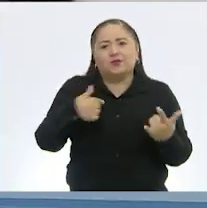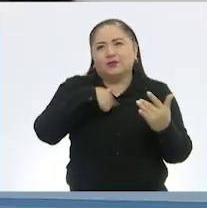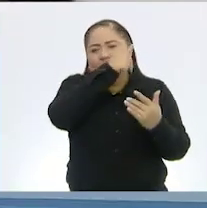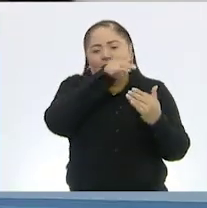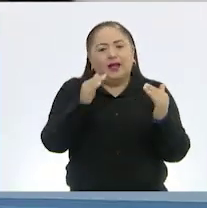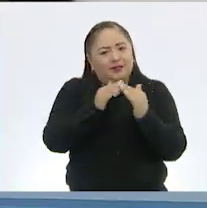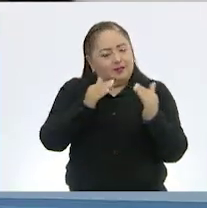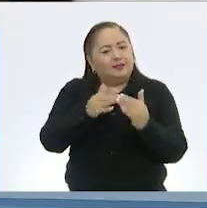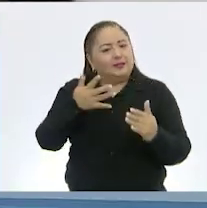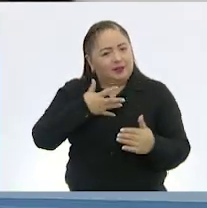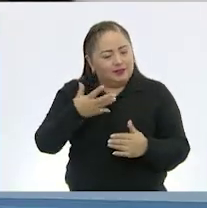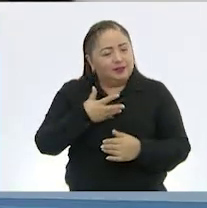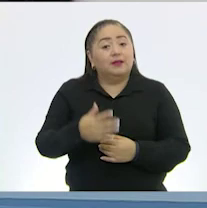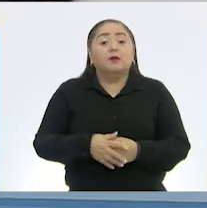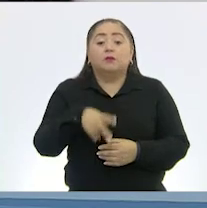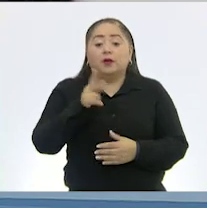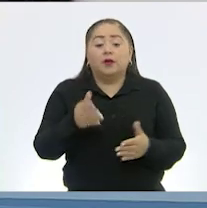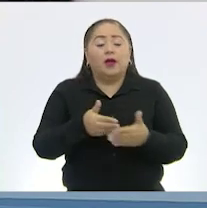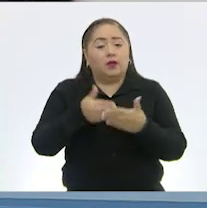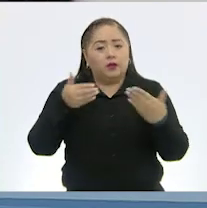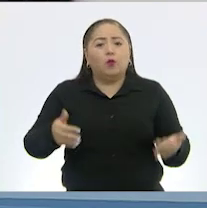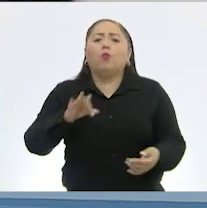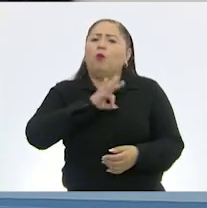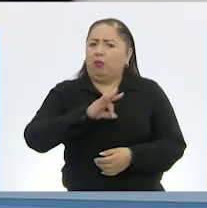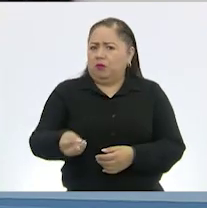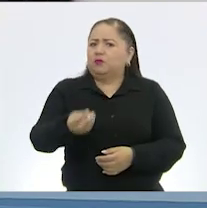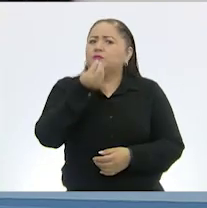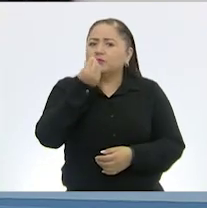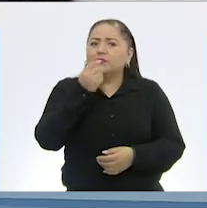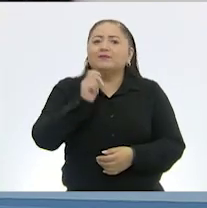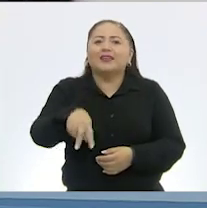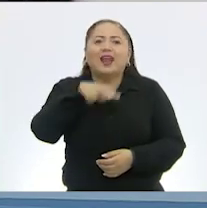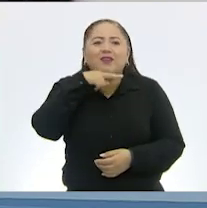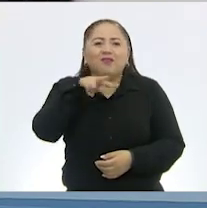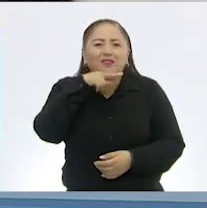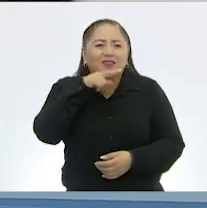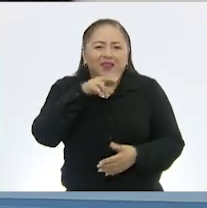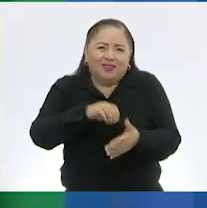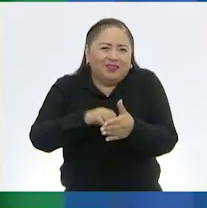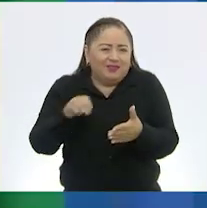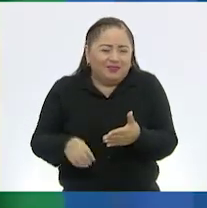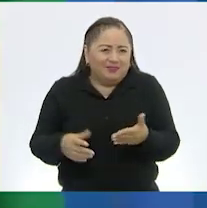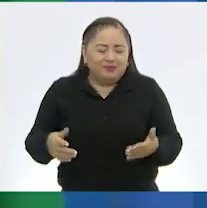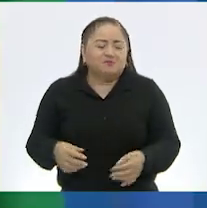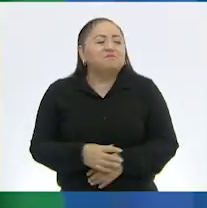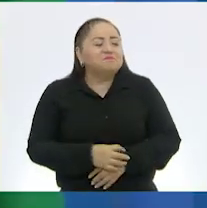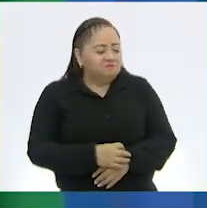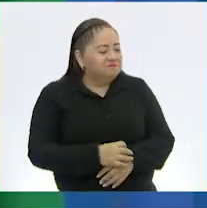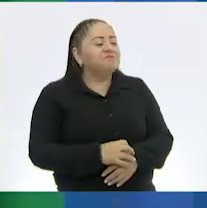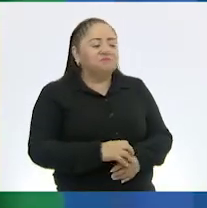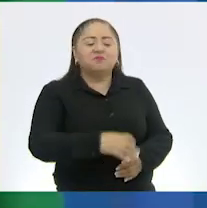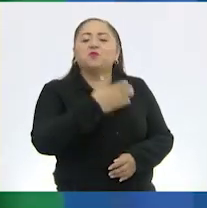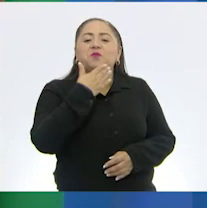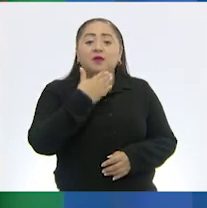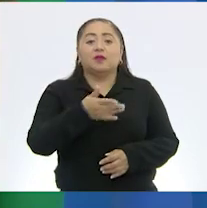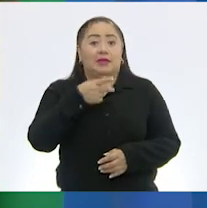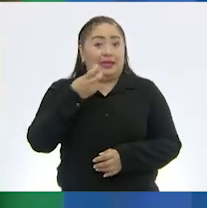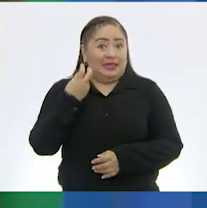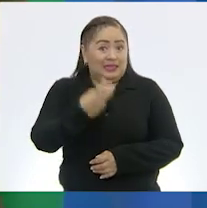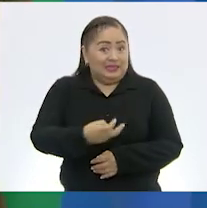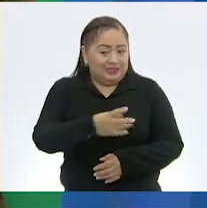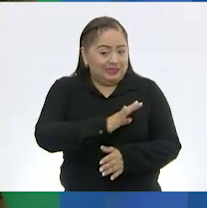casa. Y actualmente podemos comerlo en Navidad, por ejemplo. Muy bien, Raulito. Ya con